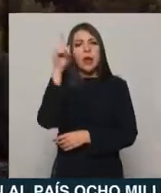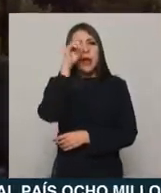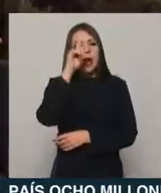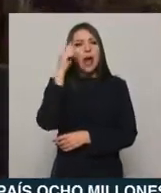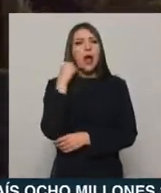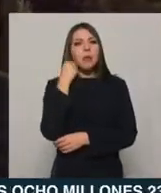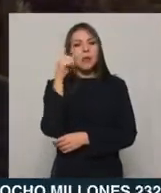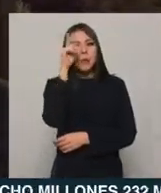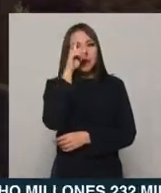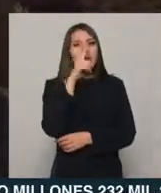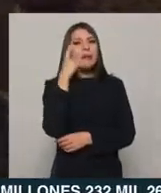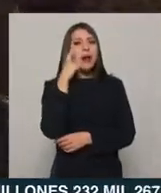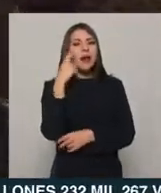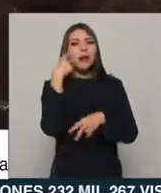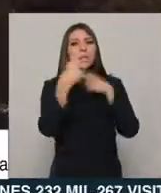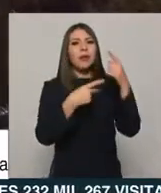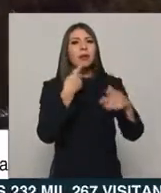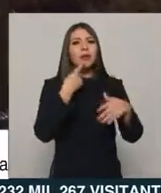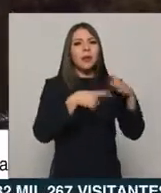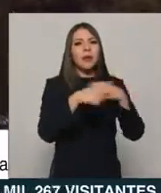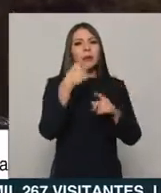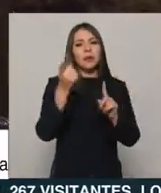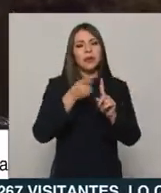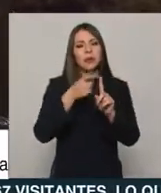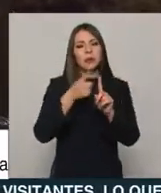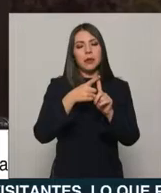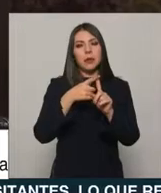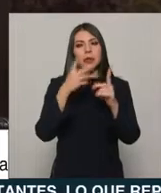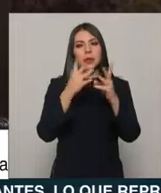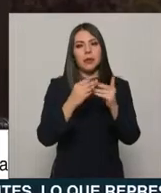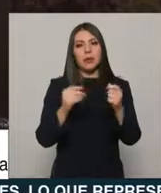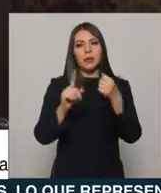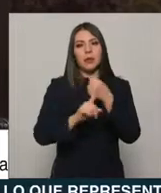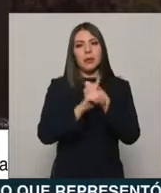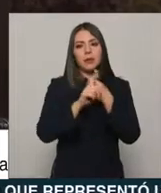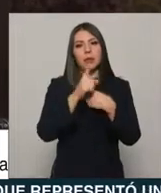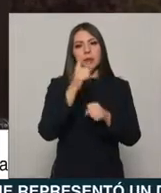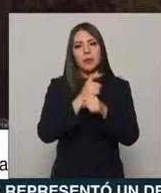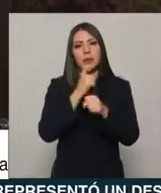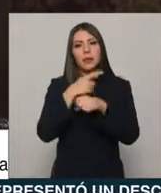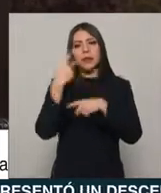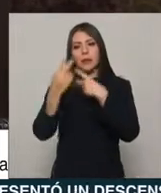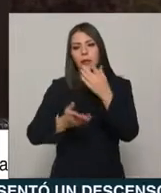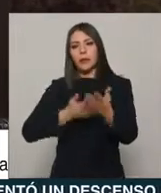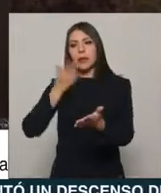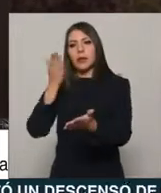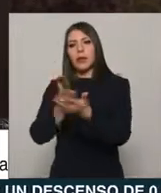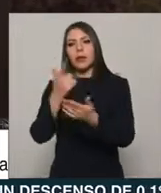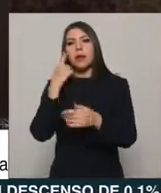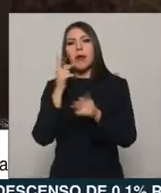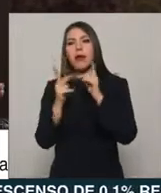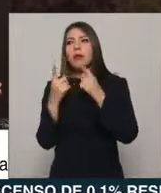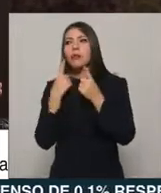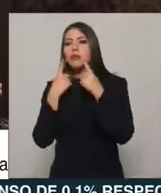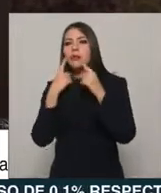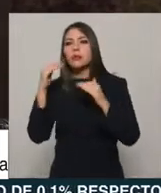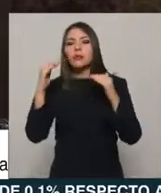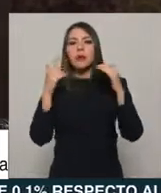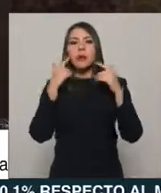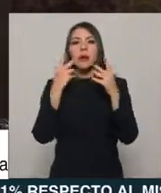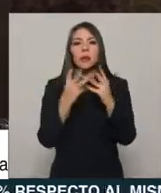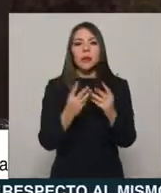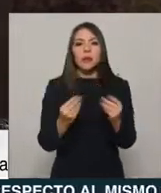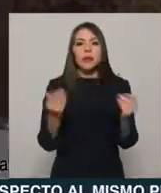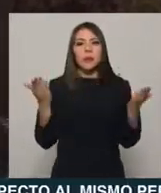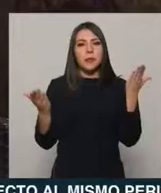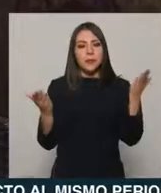ti que en lugar de que te vayas a un juicio, puedes resolver esta cuestión a través de una mediación, que es lo que estamos ahorita dando